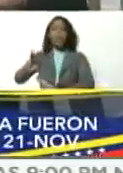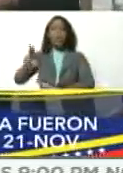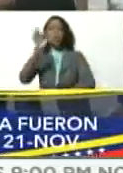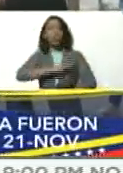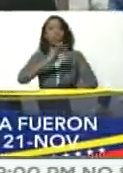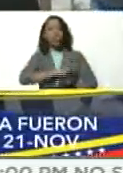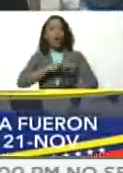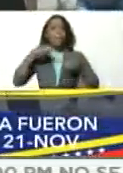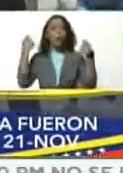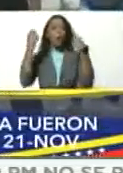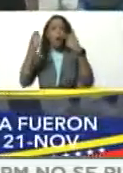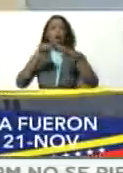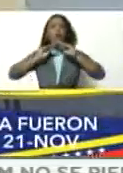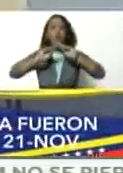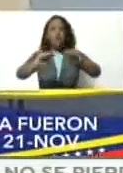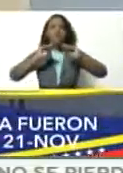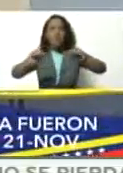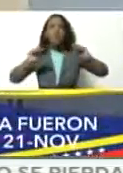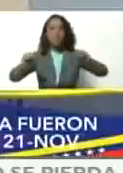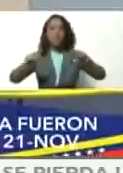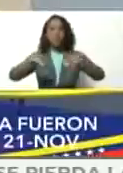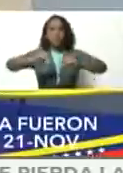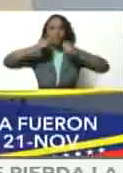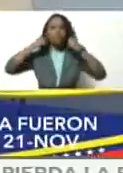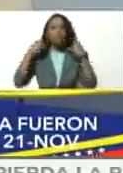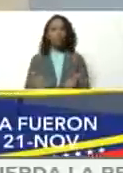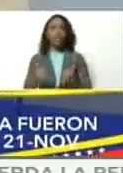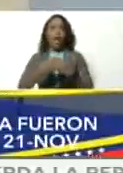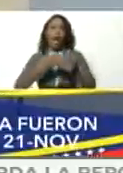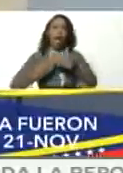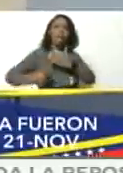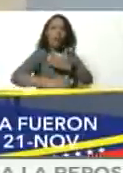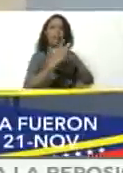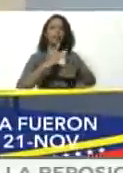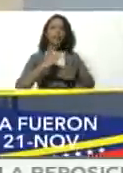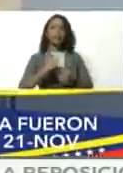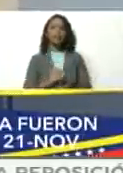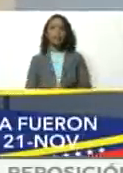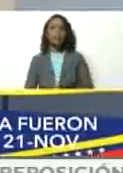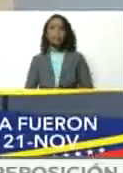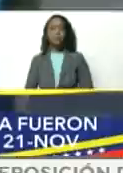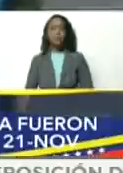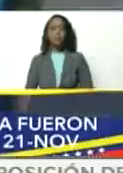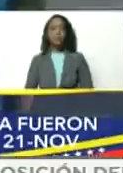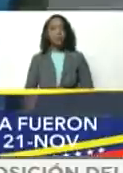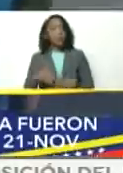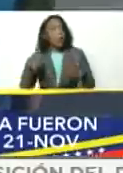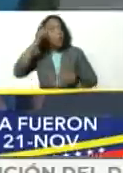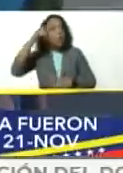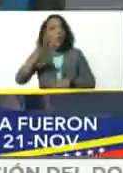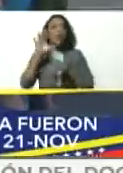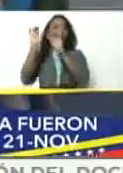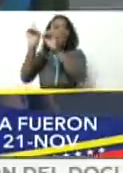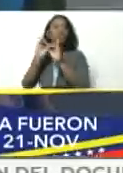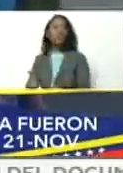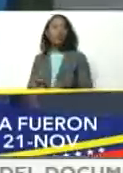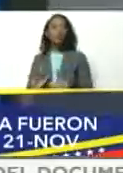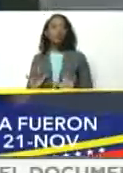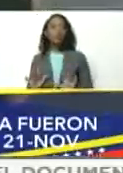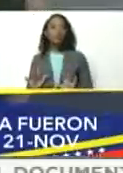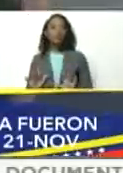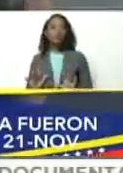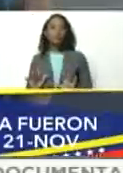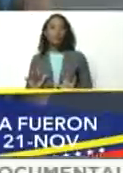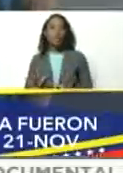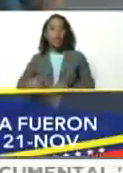popular, convocatoria inmediata, adelantada inclusive, y que el pueblo decida, y